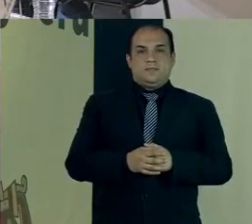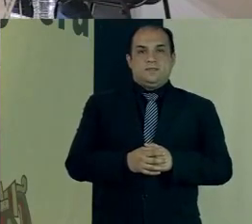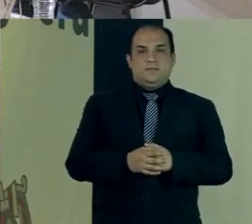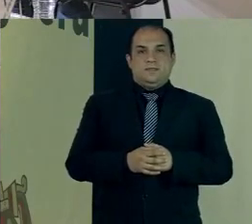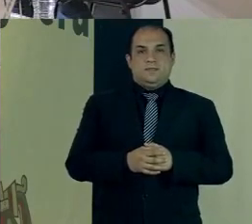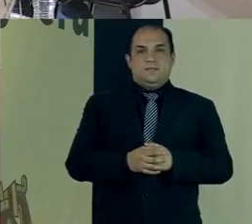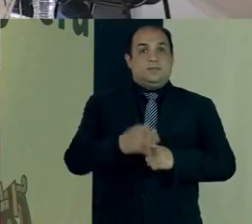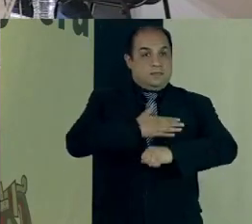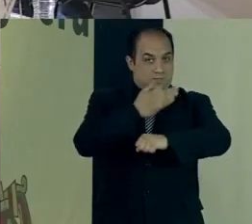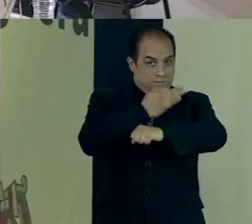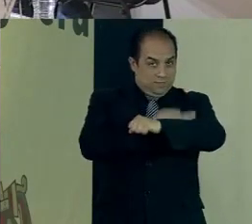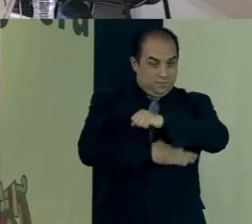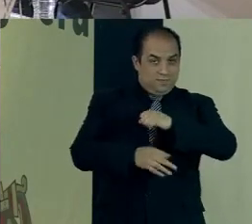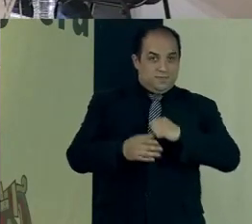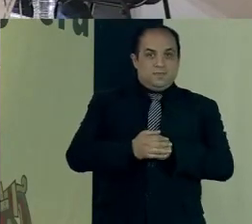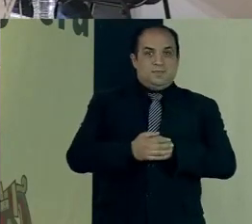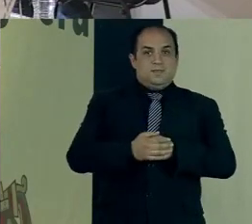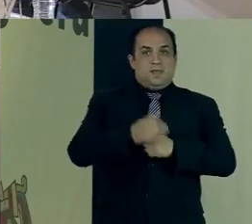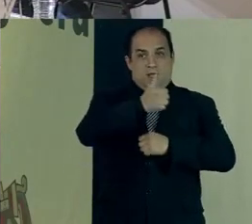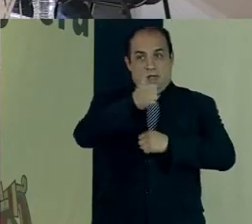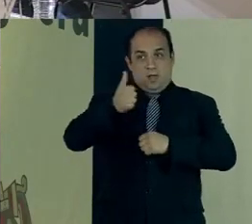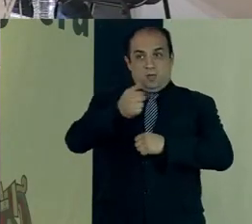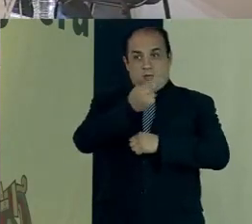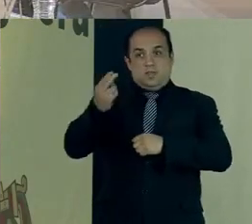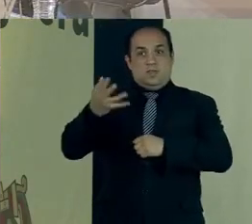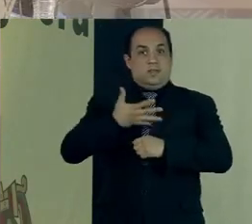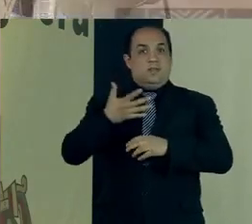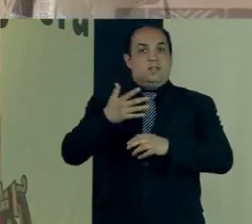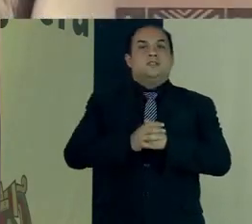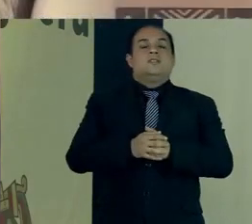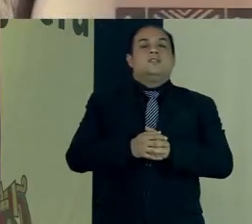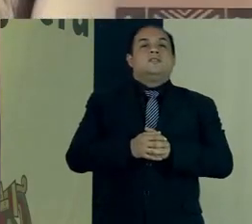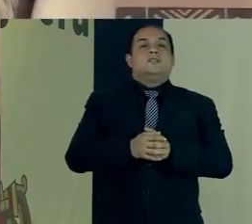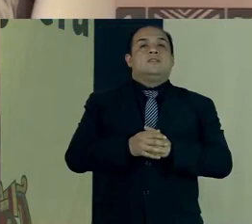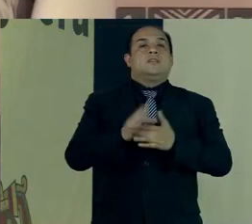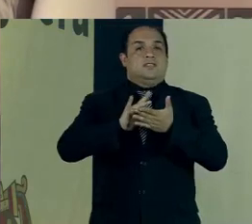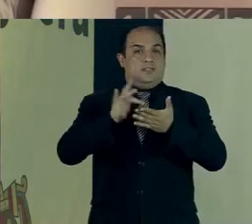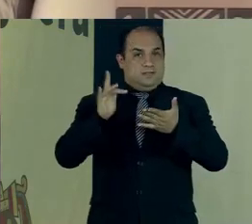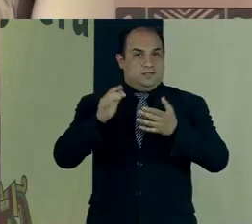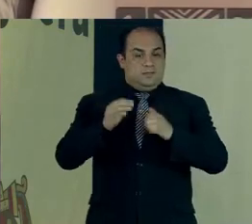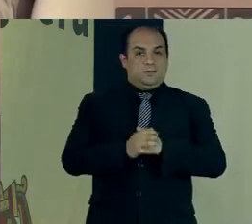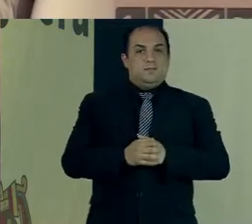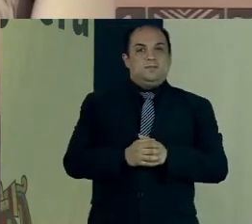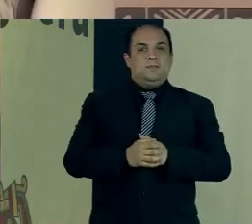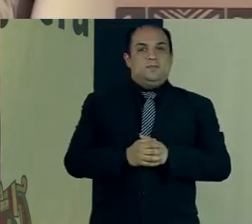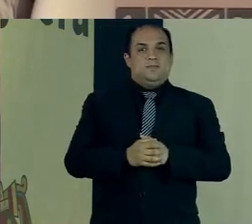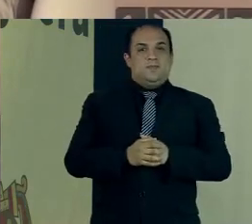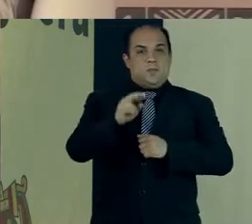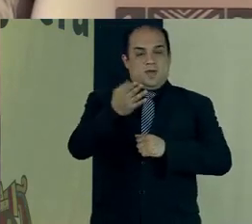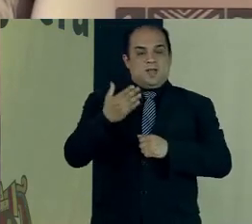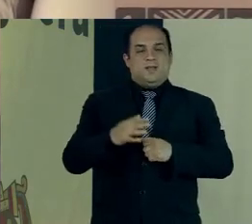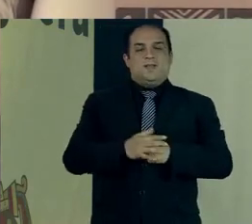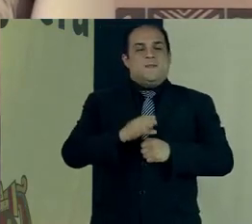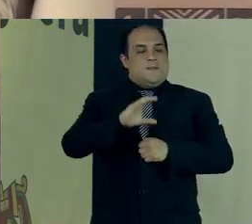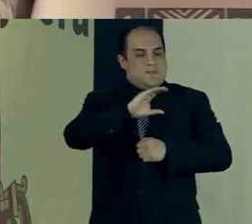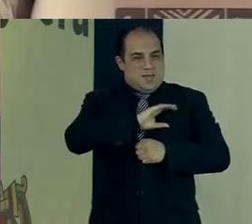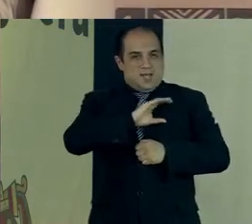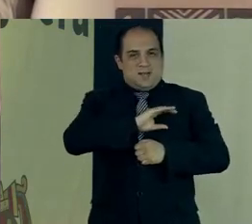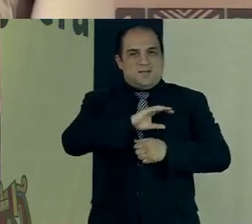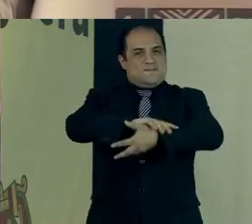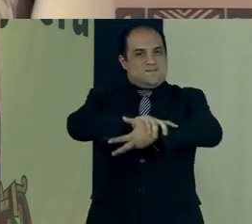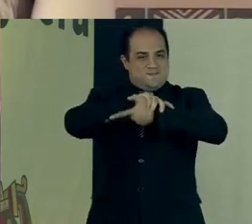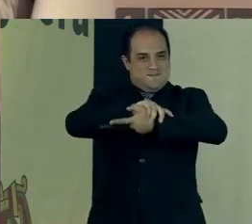muy buenas tardes tengan todas y todos ustedes muchísimas gracias por la recepción tan calurosa tan